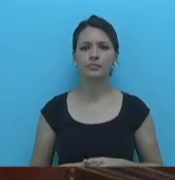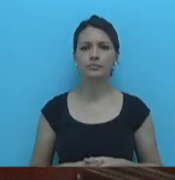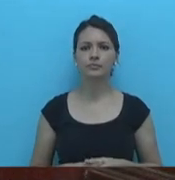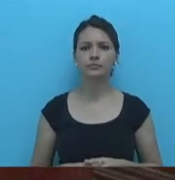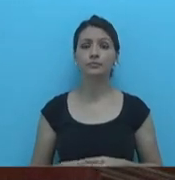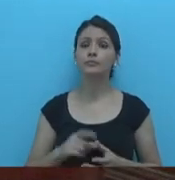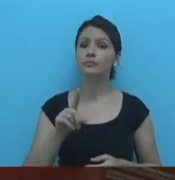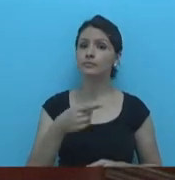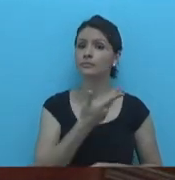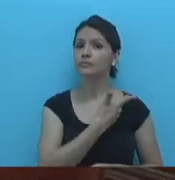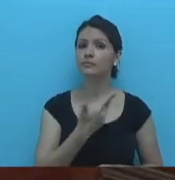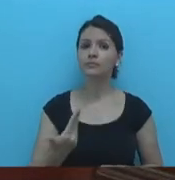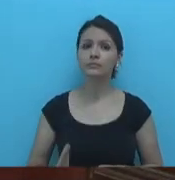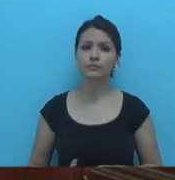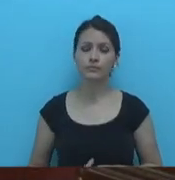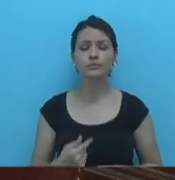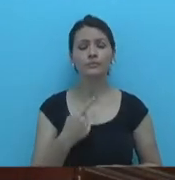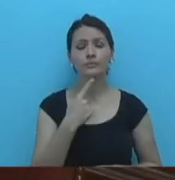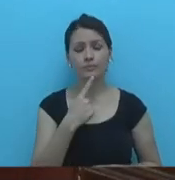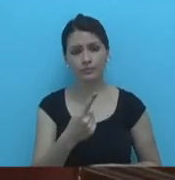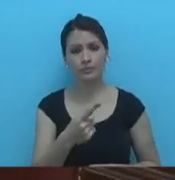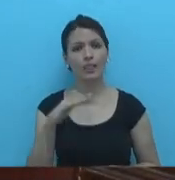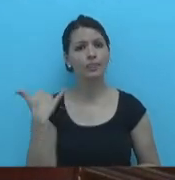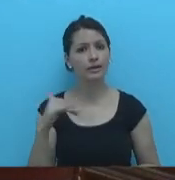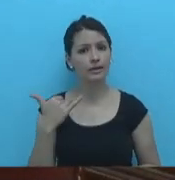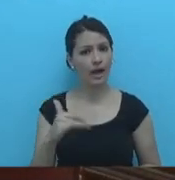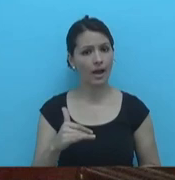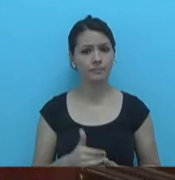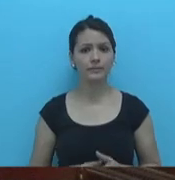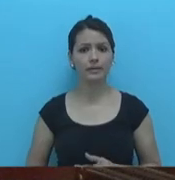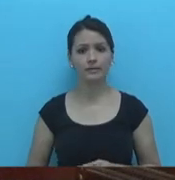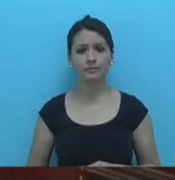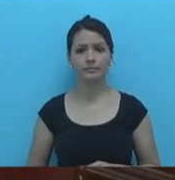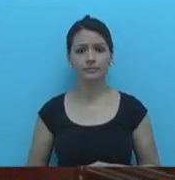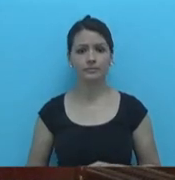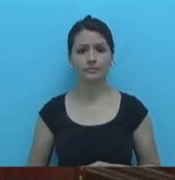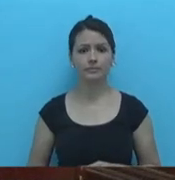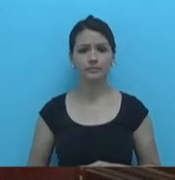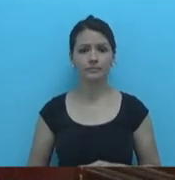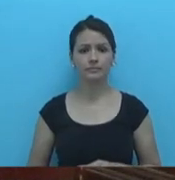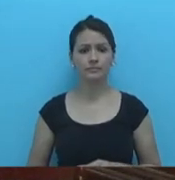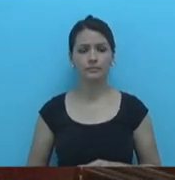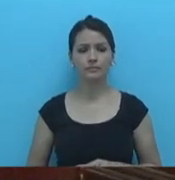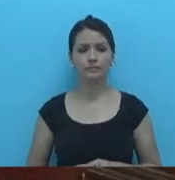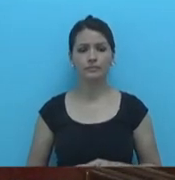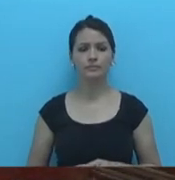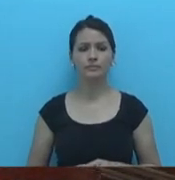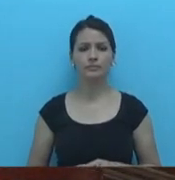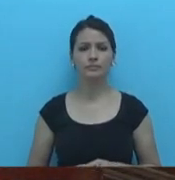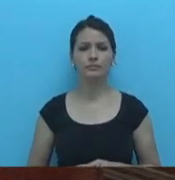dando una respuesta como la que se dio en esos mismos días, por un lado con el área de defensa